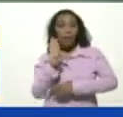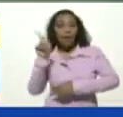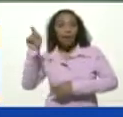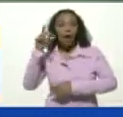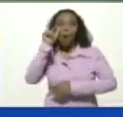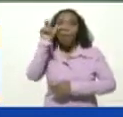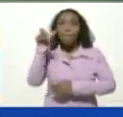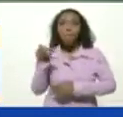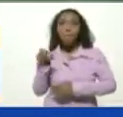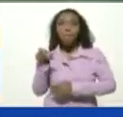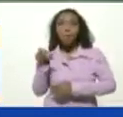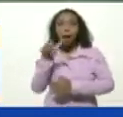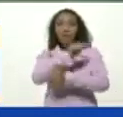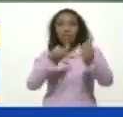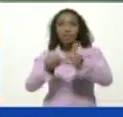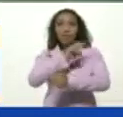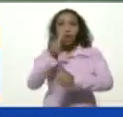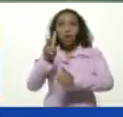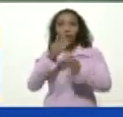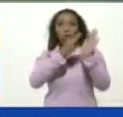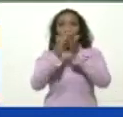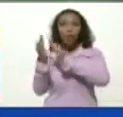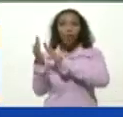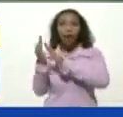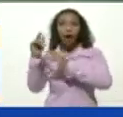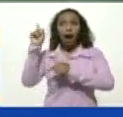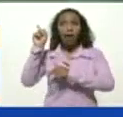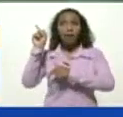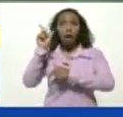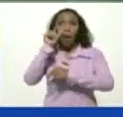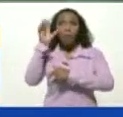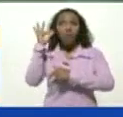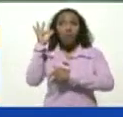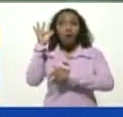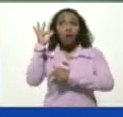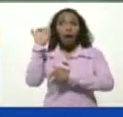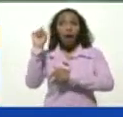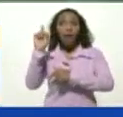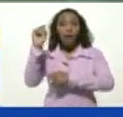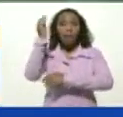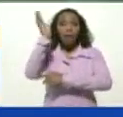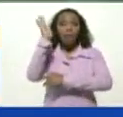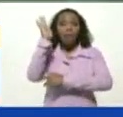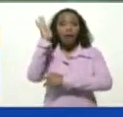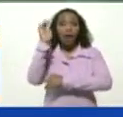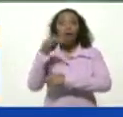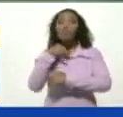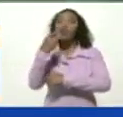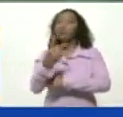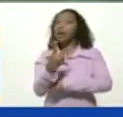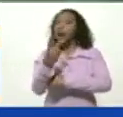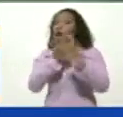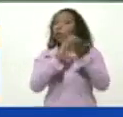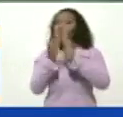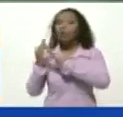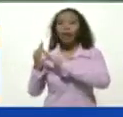Rodríguez, viceministro de comunas. Está Keila Ramírez, parlamentaria y vocera de la